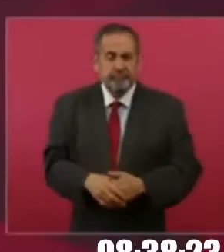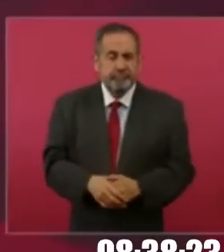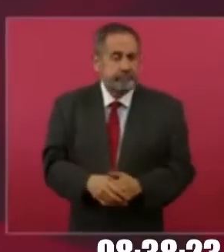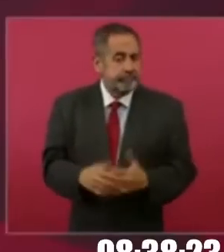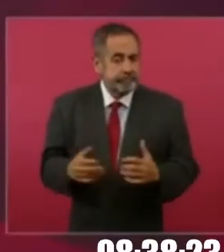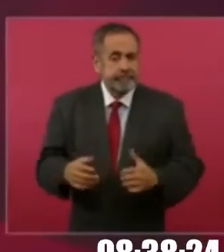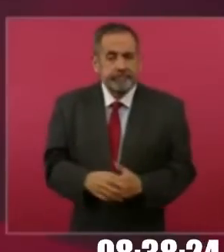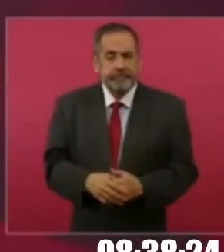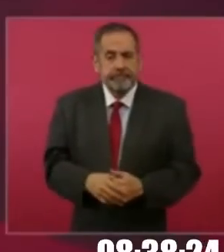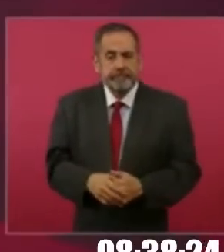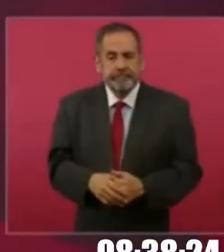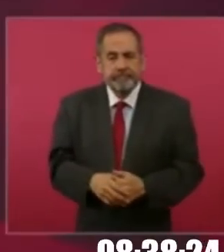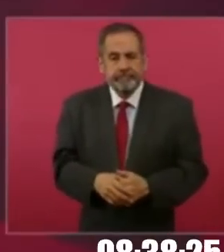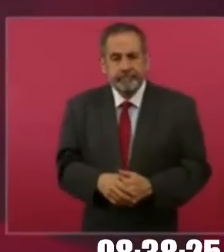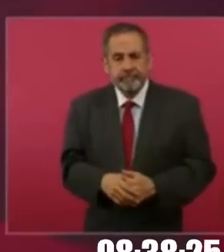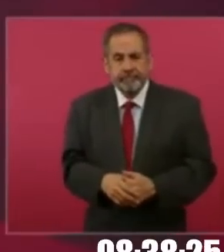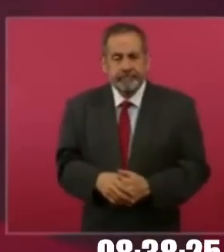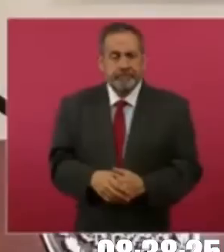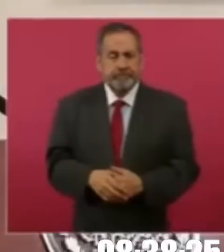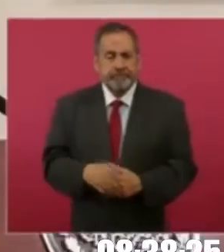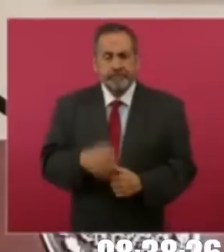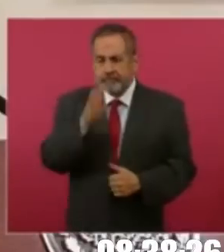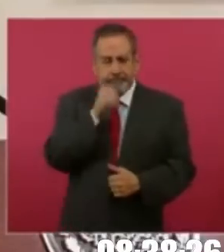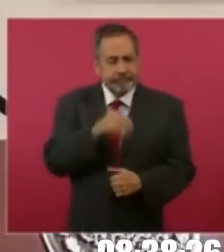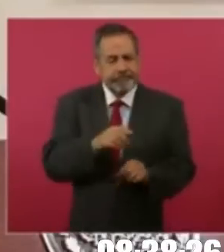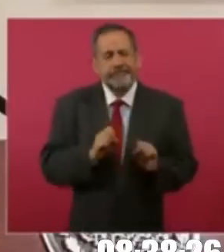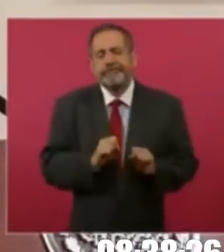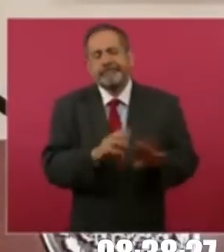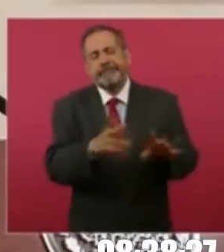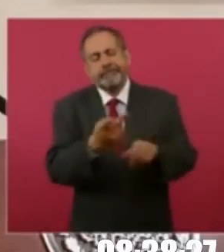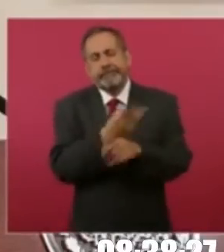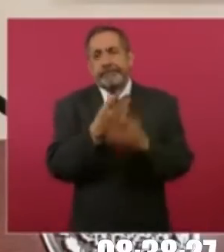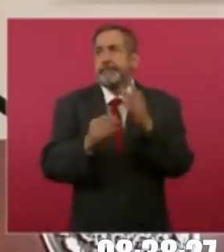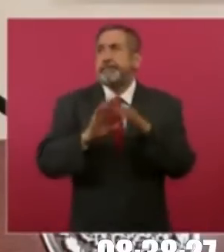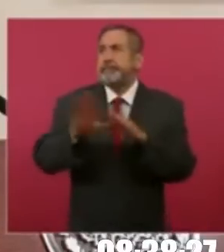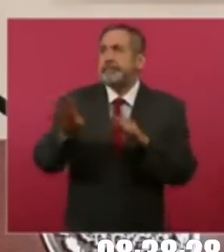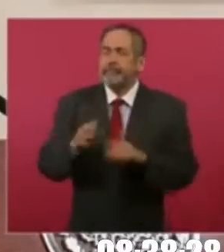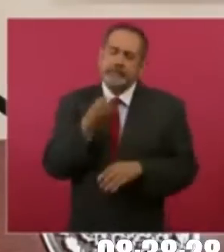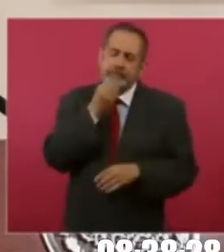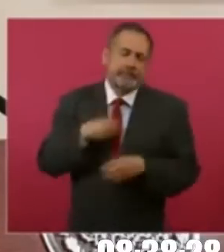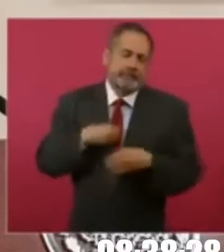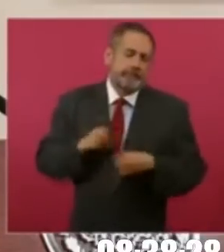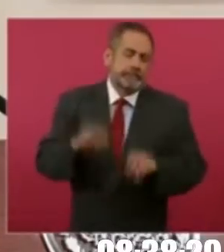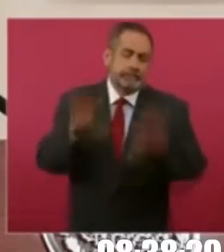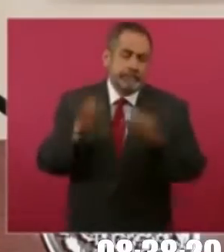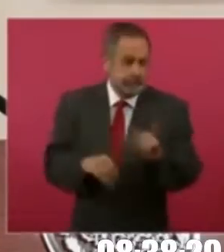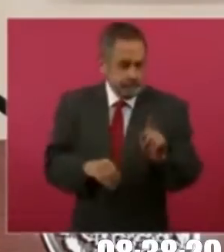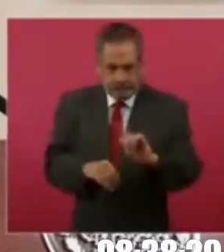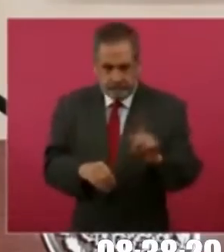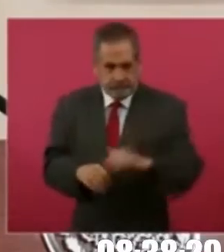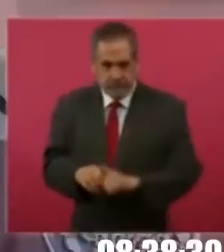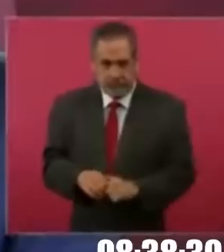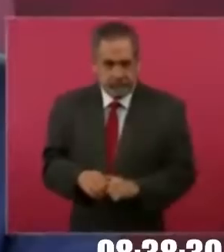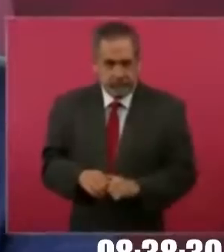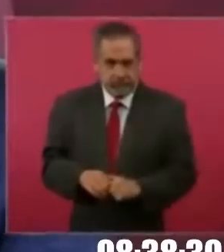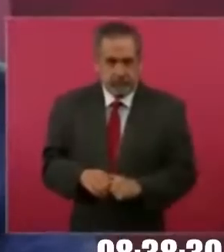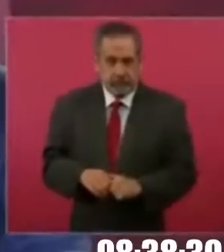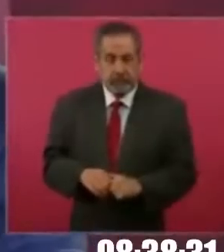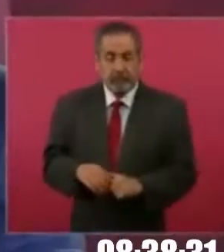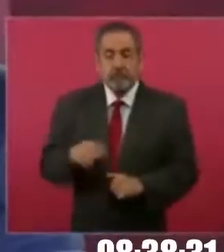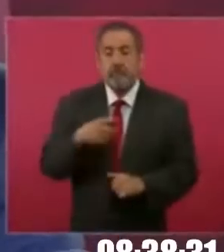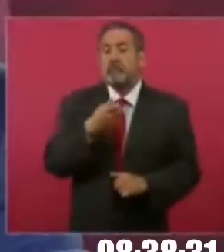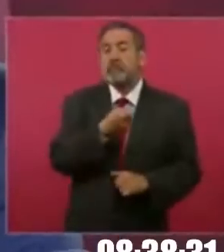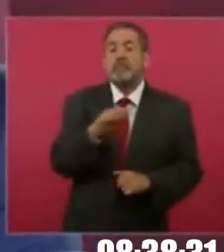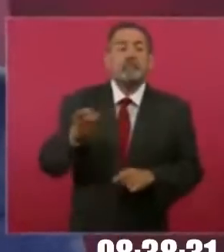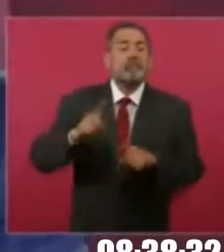porque no se puede permitir esto y existe la versión de que